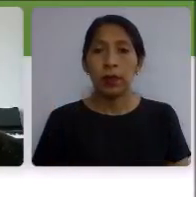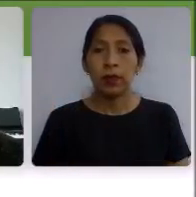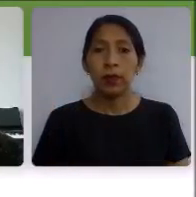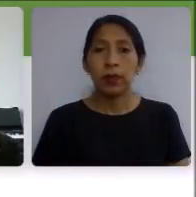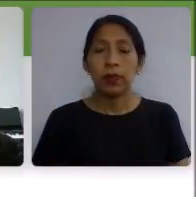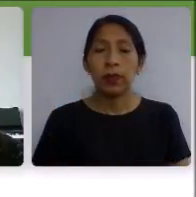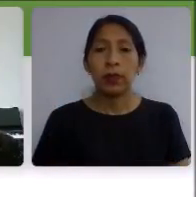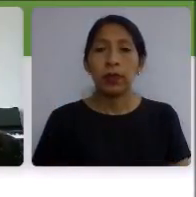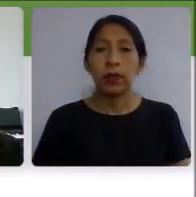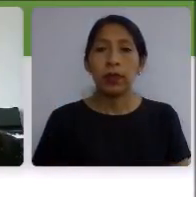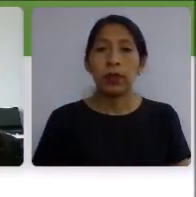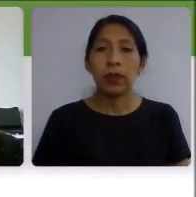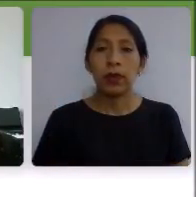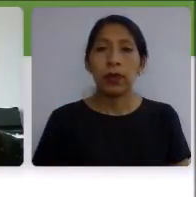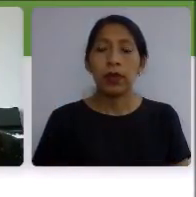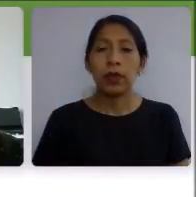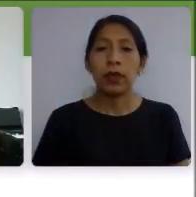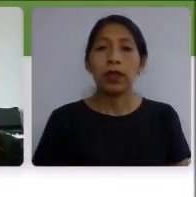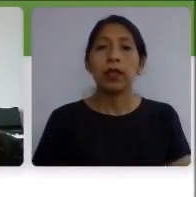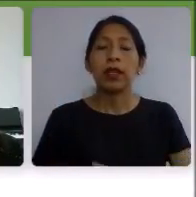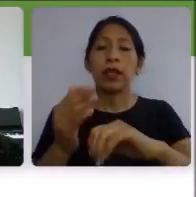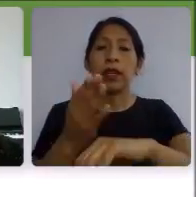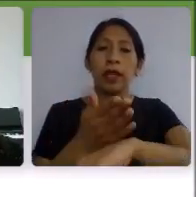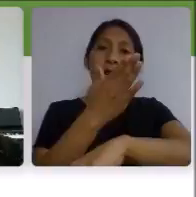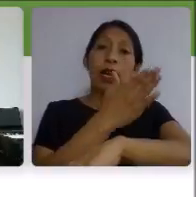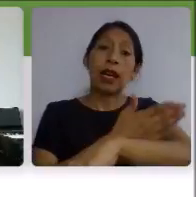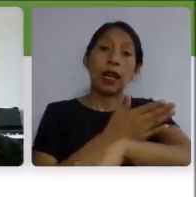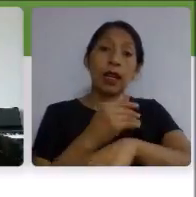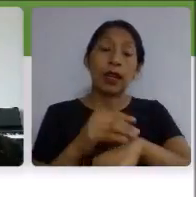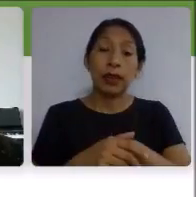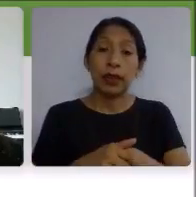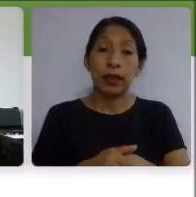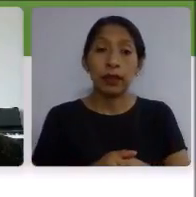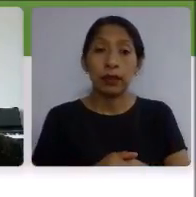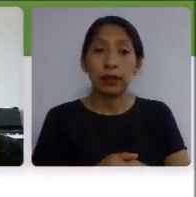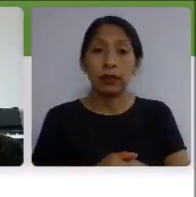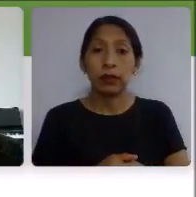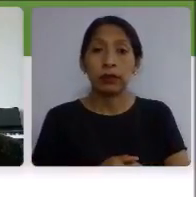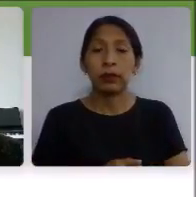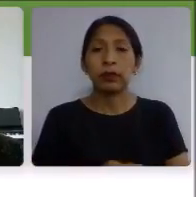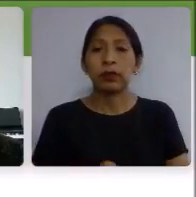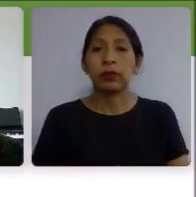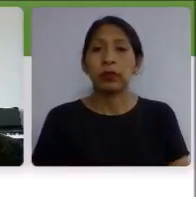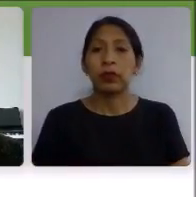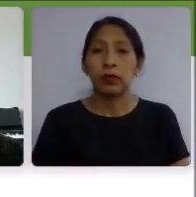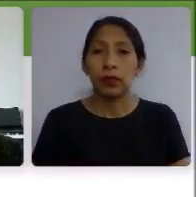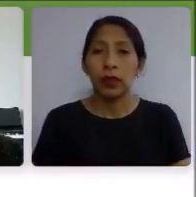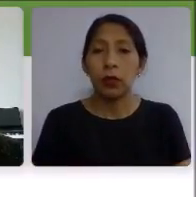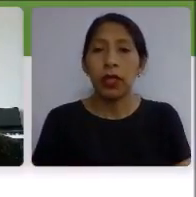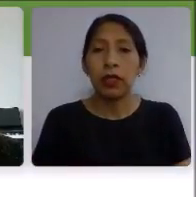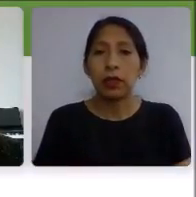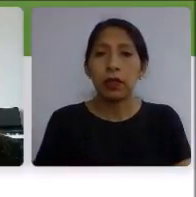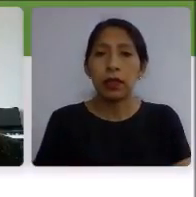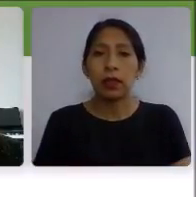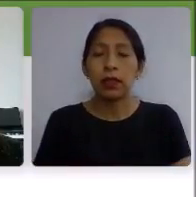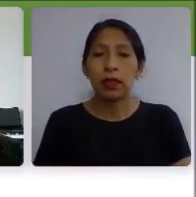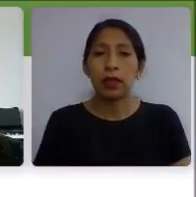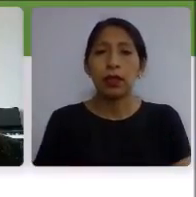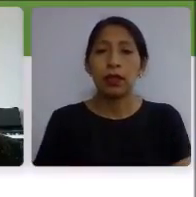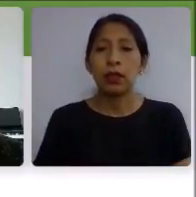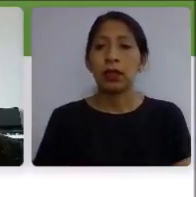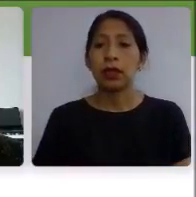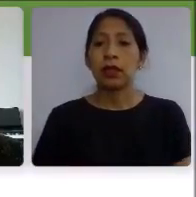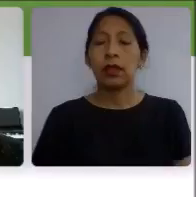Ahora, también antes de la pandemia veíamos que de la población total que teníamos en Londres, que era cerca